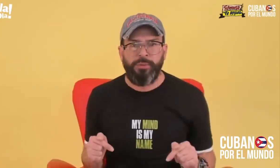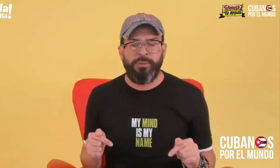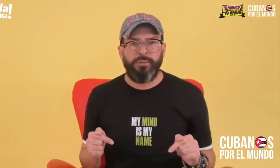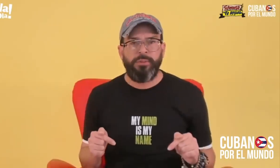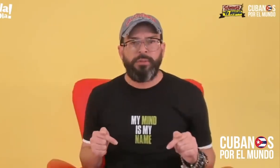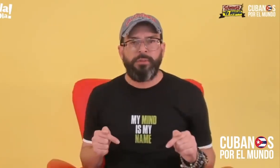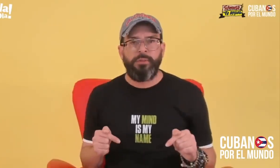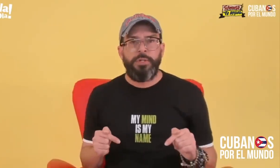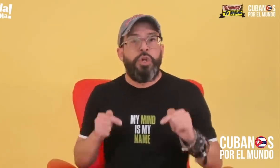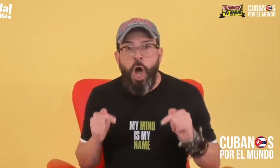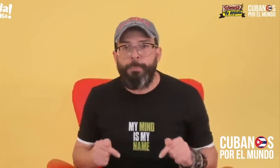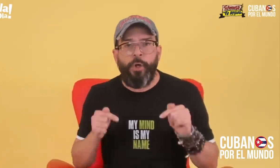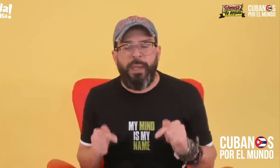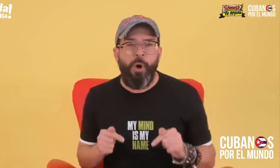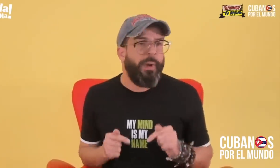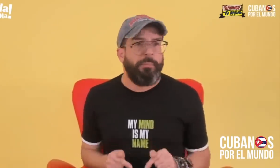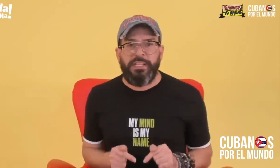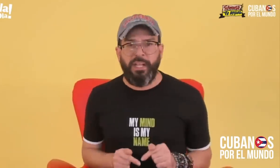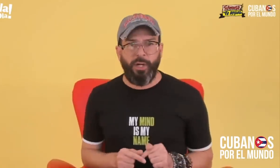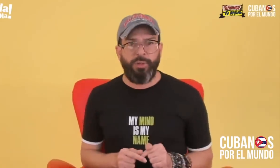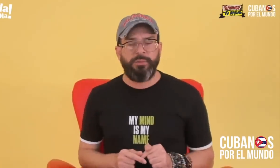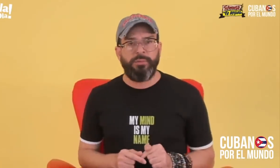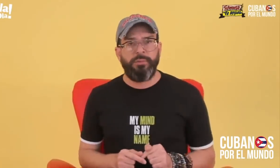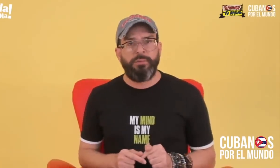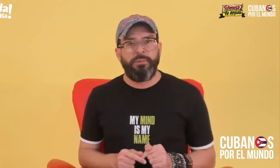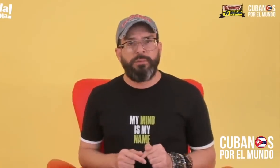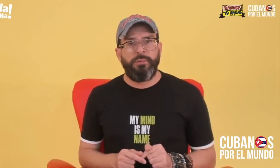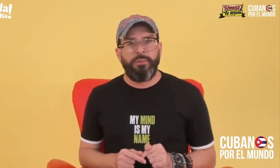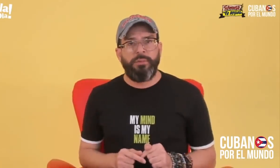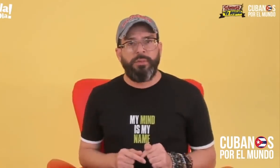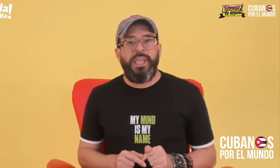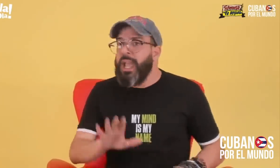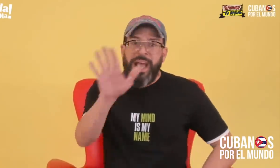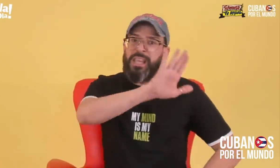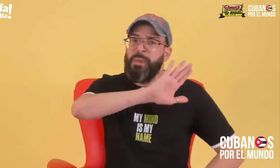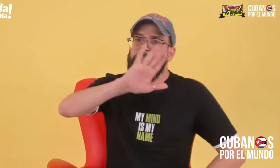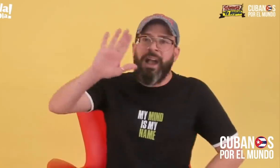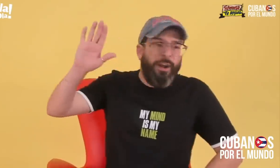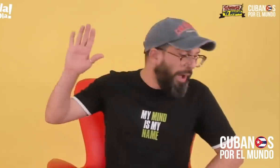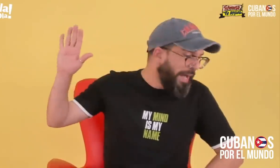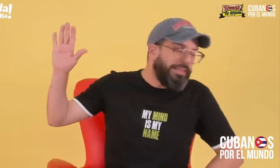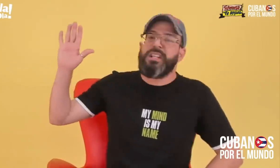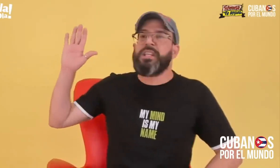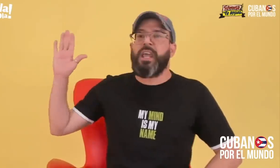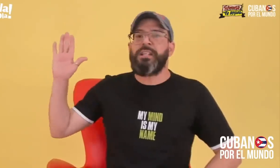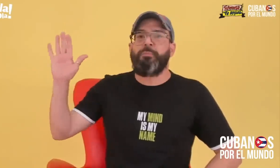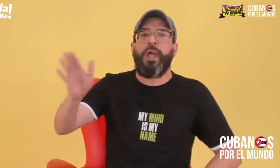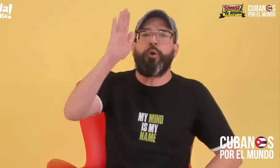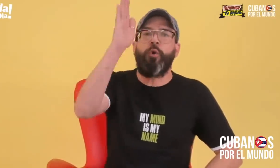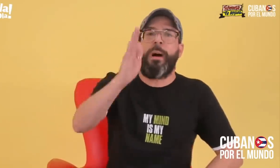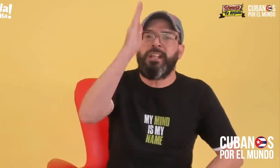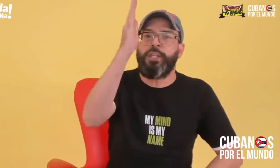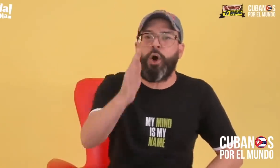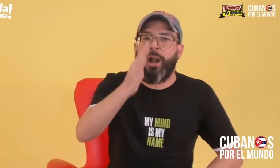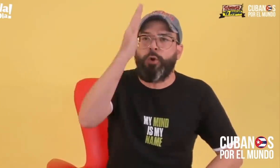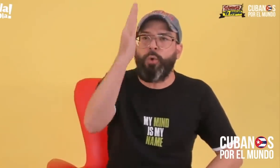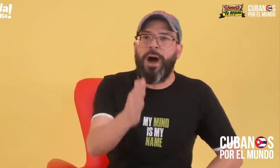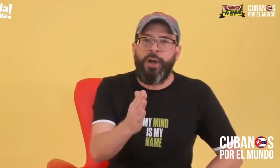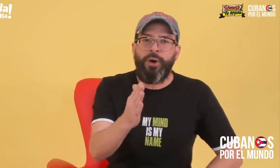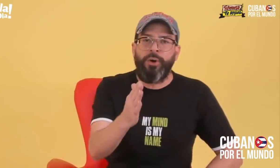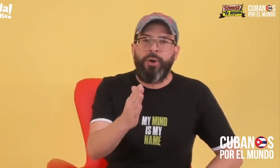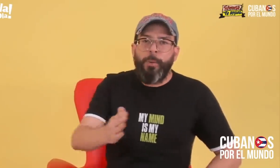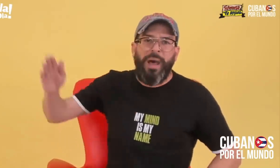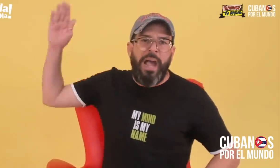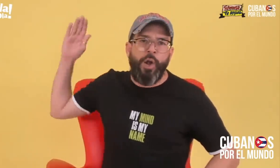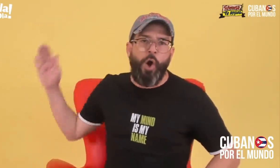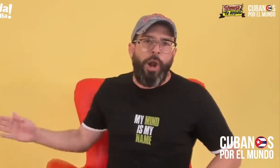cubano. No podemos permitirlo. Y que nadie me diga que no haya antecedentes, porque Cuba vendió a los